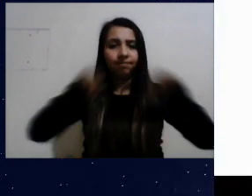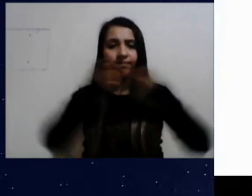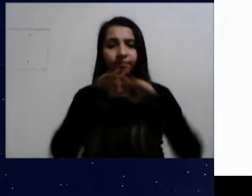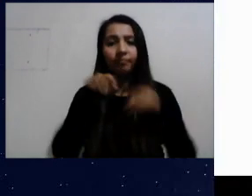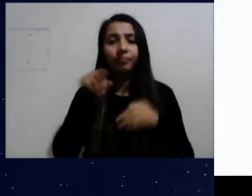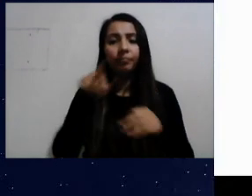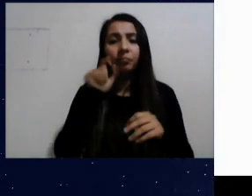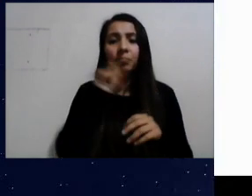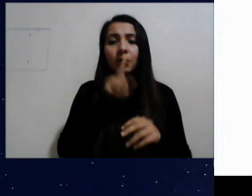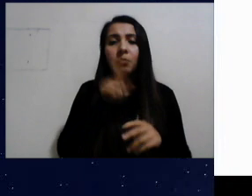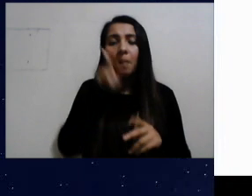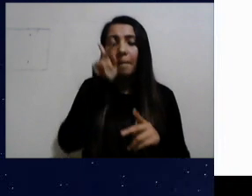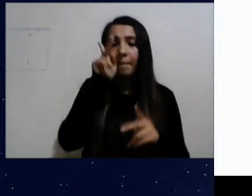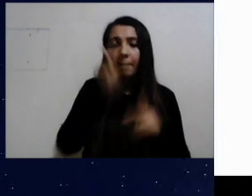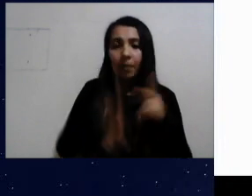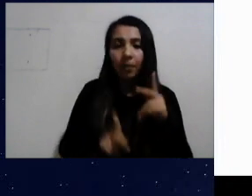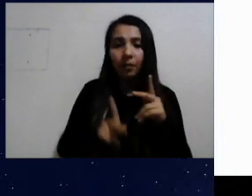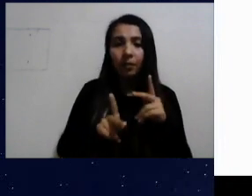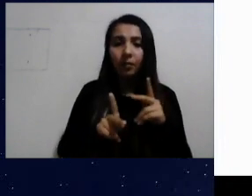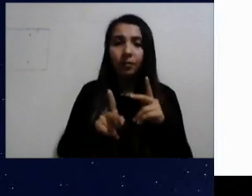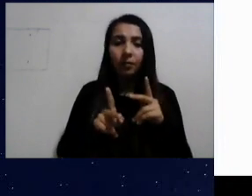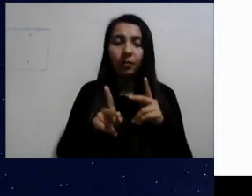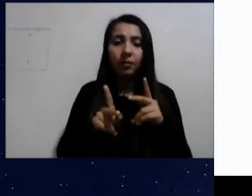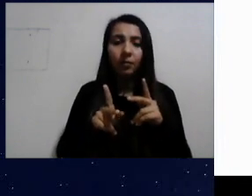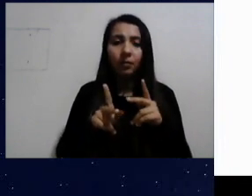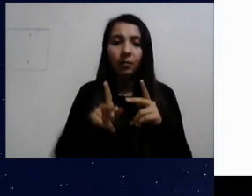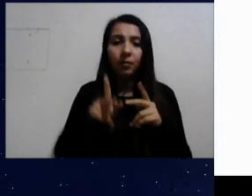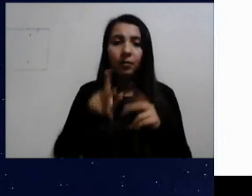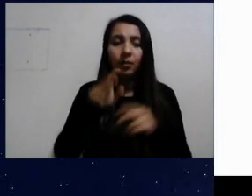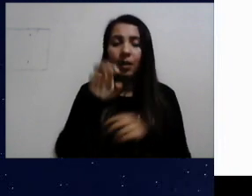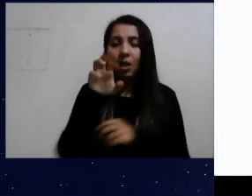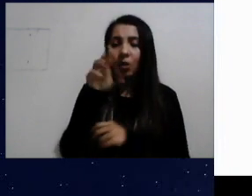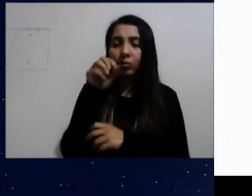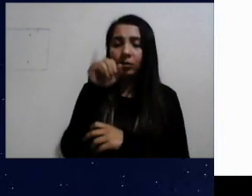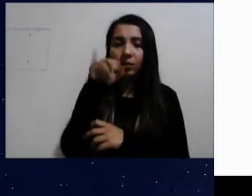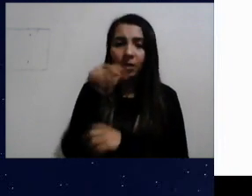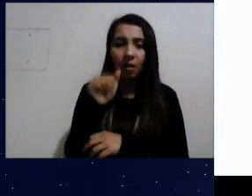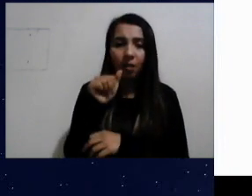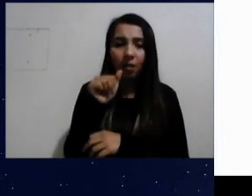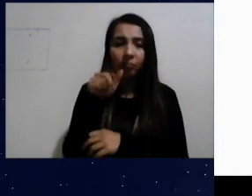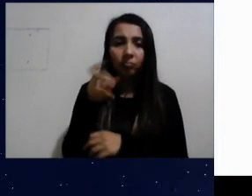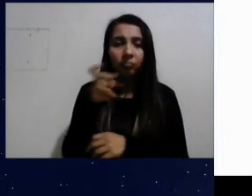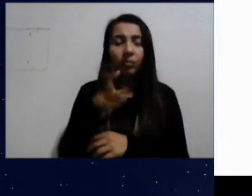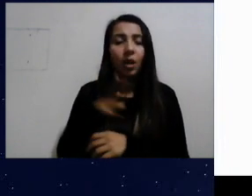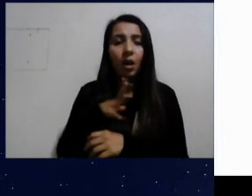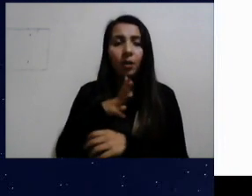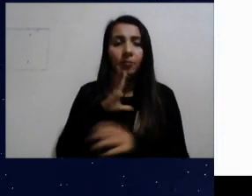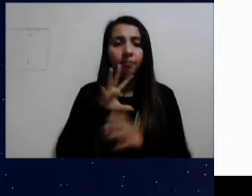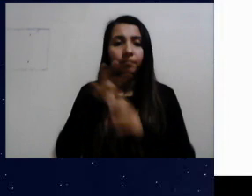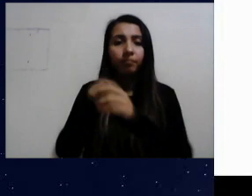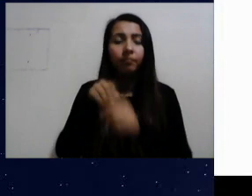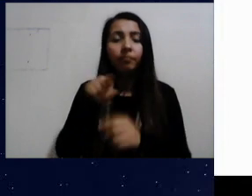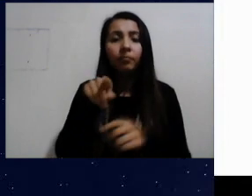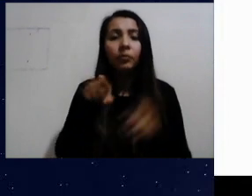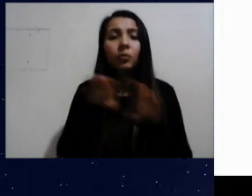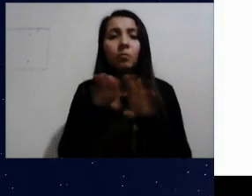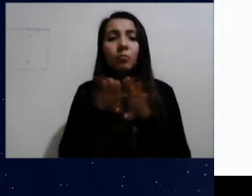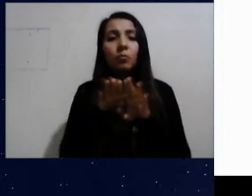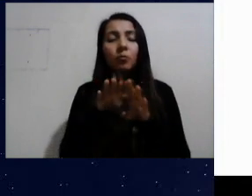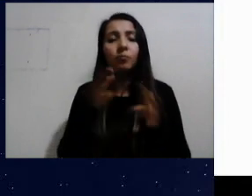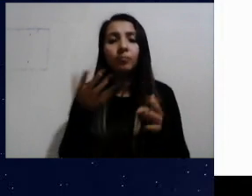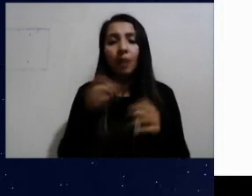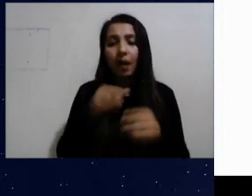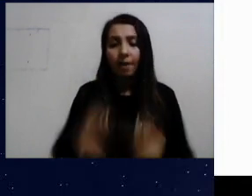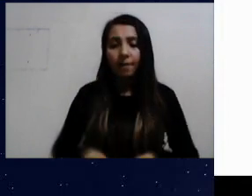ahí representado, y es la forma en la cual los organismos vivos almacenan energía. Todas las formas de vida en la Tierra almacenan